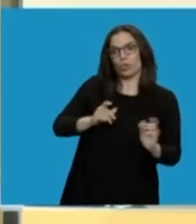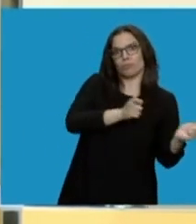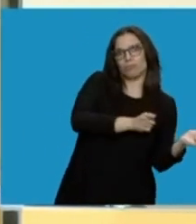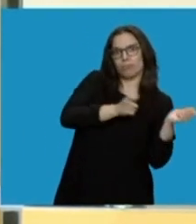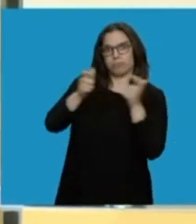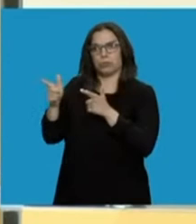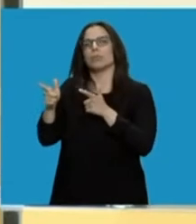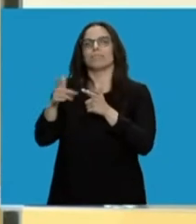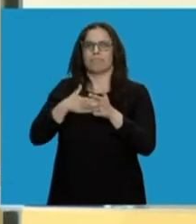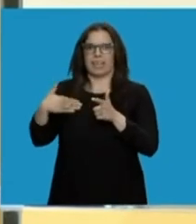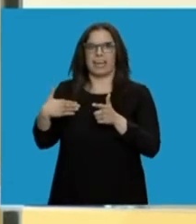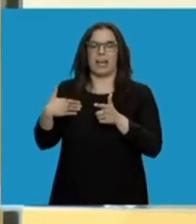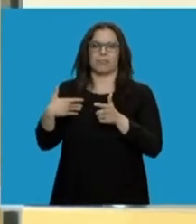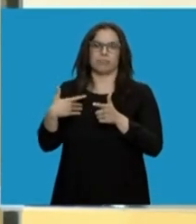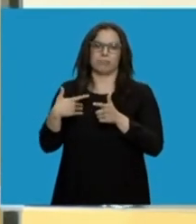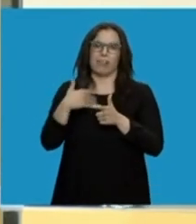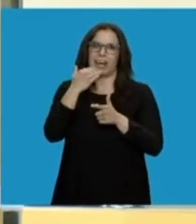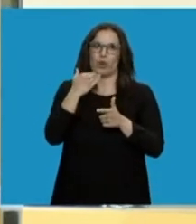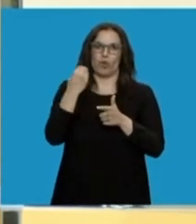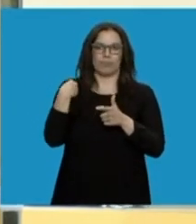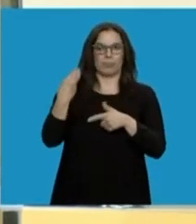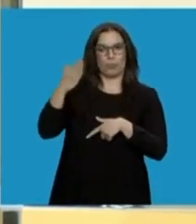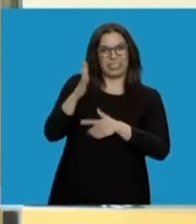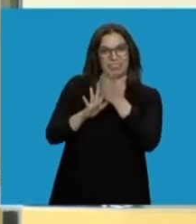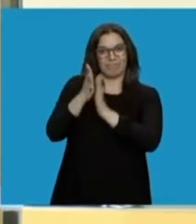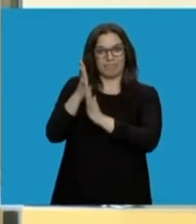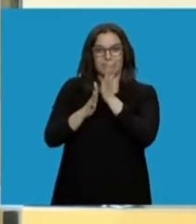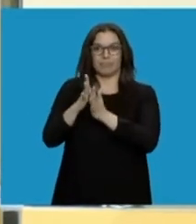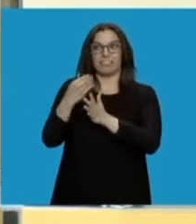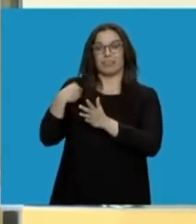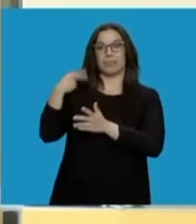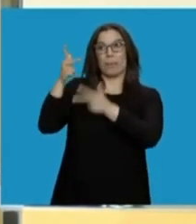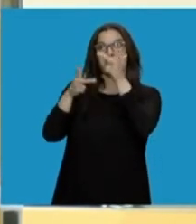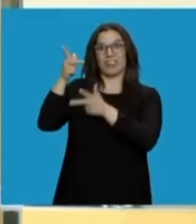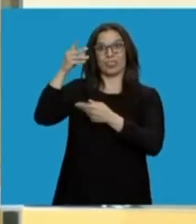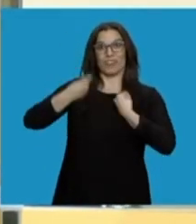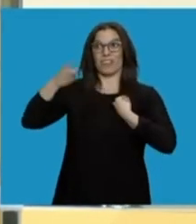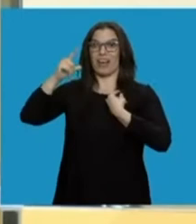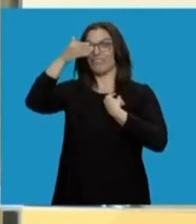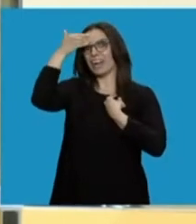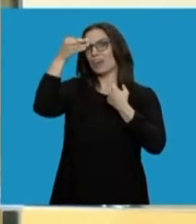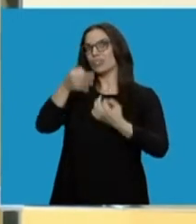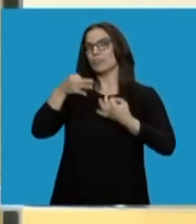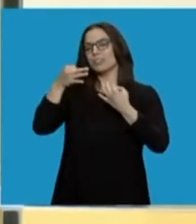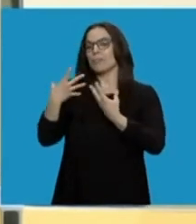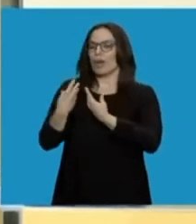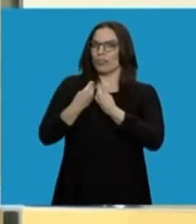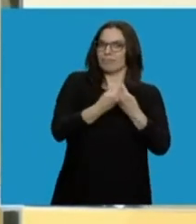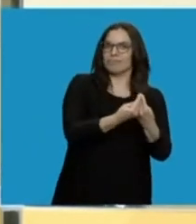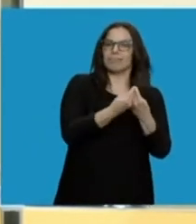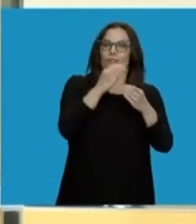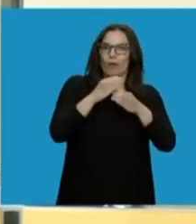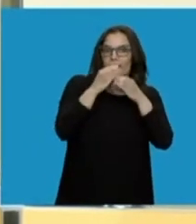parte de las cenizas de su padre, que todos los veranos, cuando venía de Baracaldo, se acercaba con ellos, con su bocadillo de tortilla, y